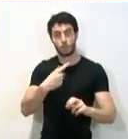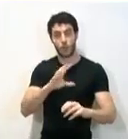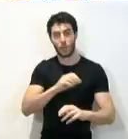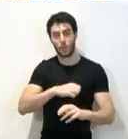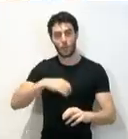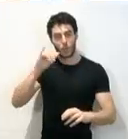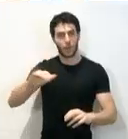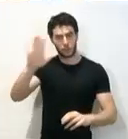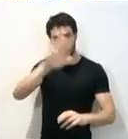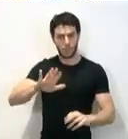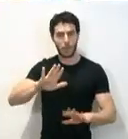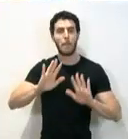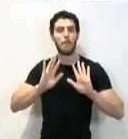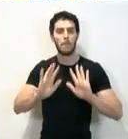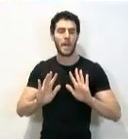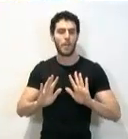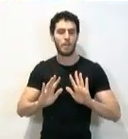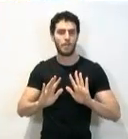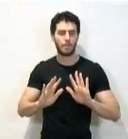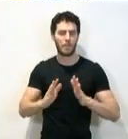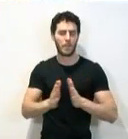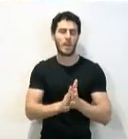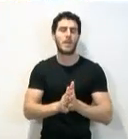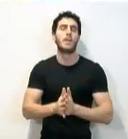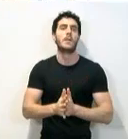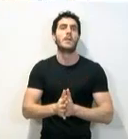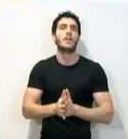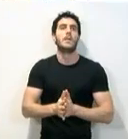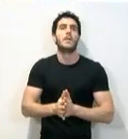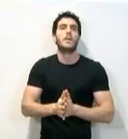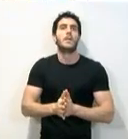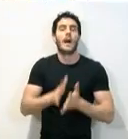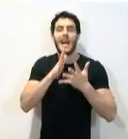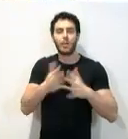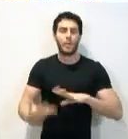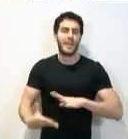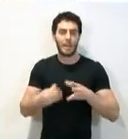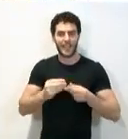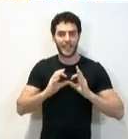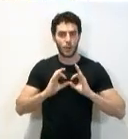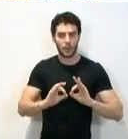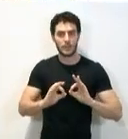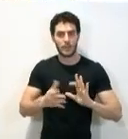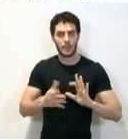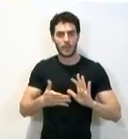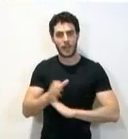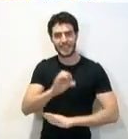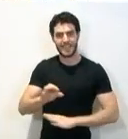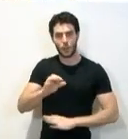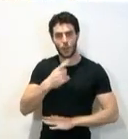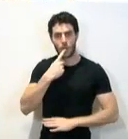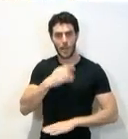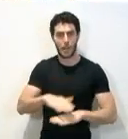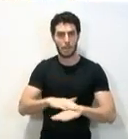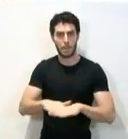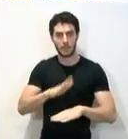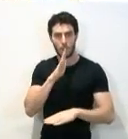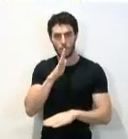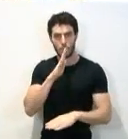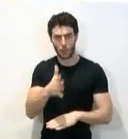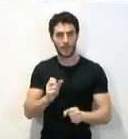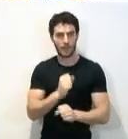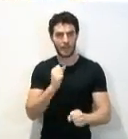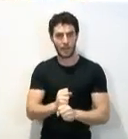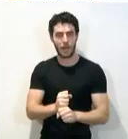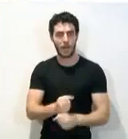comunidad. Pero en la medida en que lo que se está aplicando es lo que hay, el Sintrón decía que es imprescindible porque actúa haciendo que la